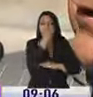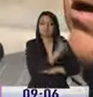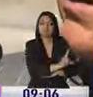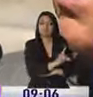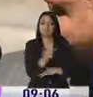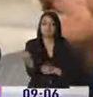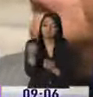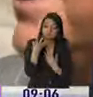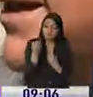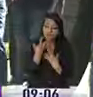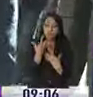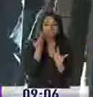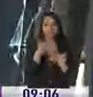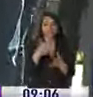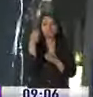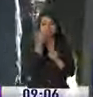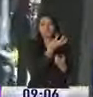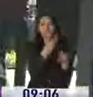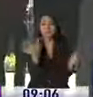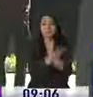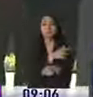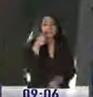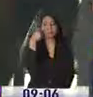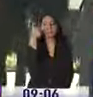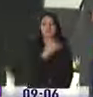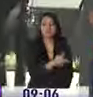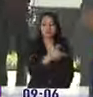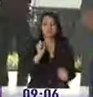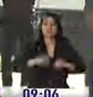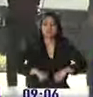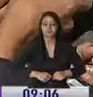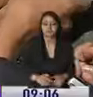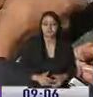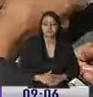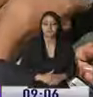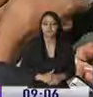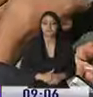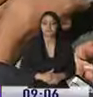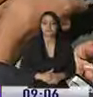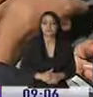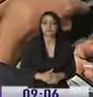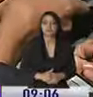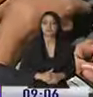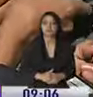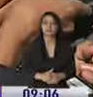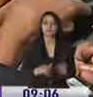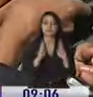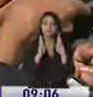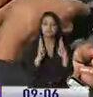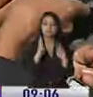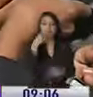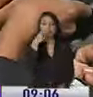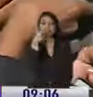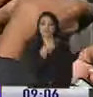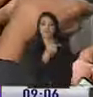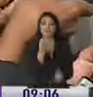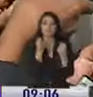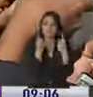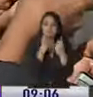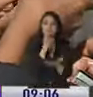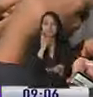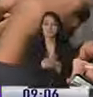el silencio y entregar toda la información que posee su defendido a la fiscalía. Esperemos que la fiscalía, entendiendo la verdad de los